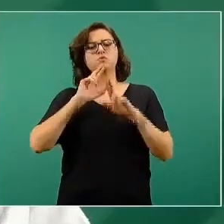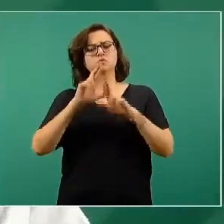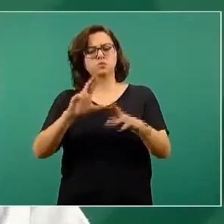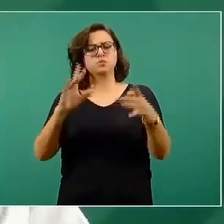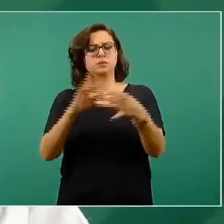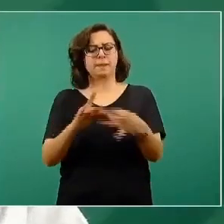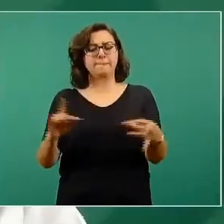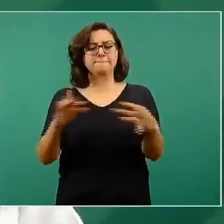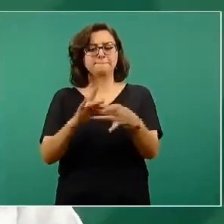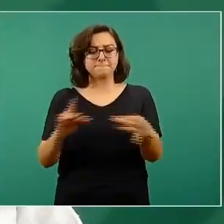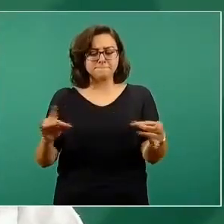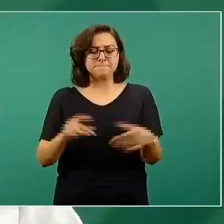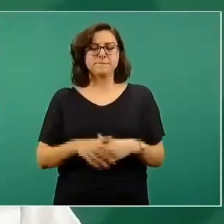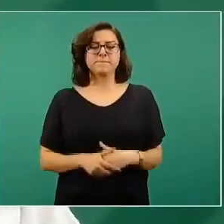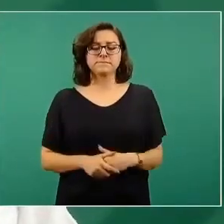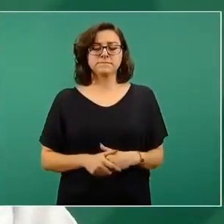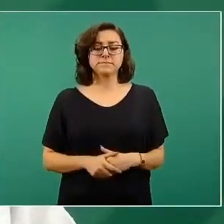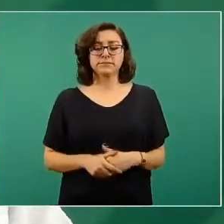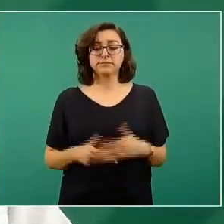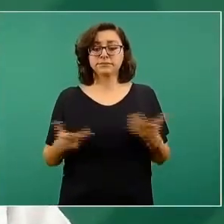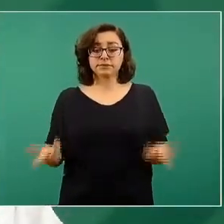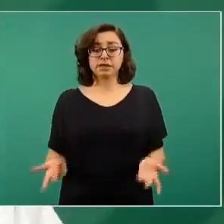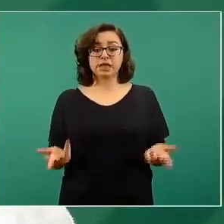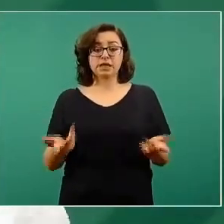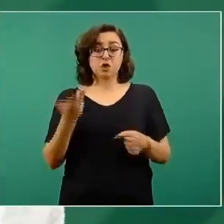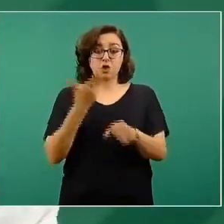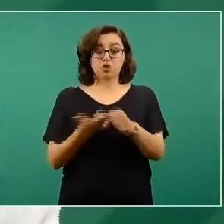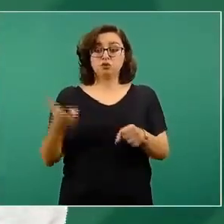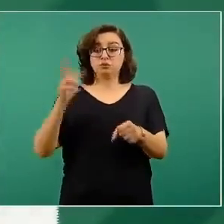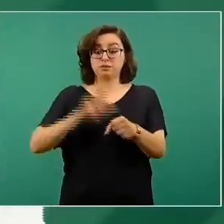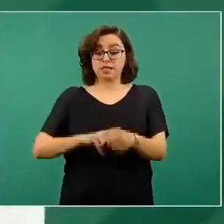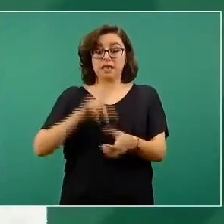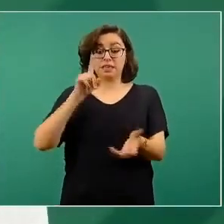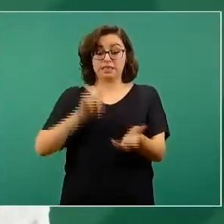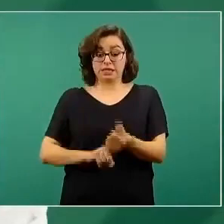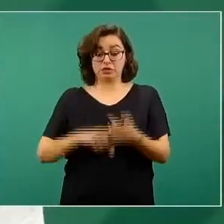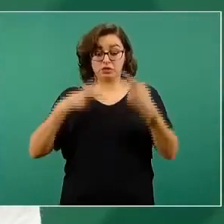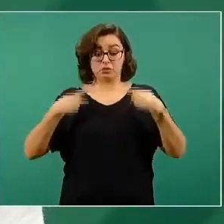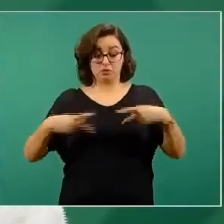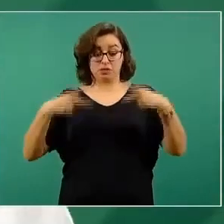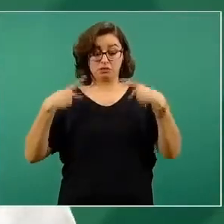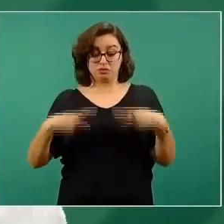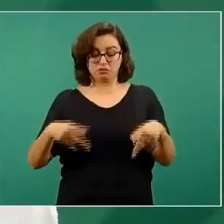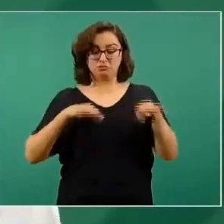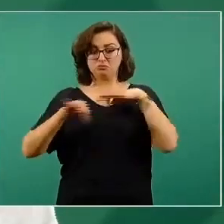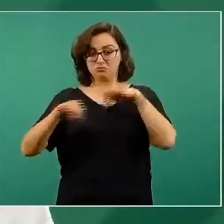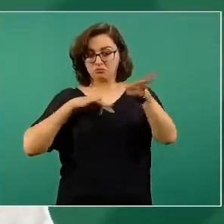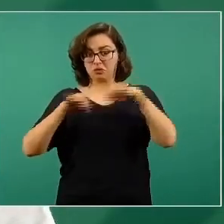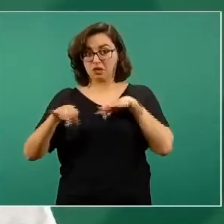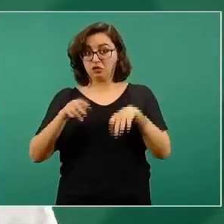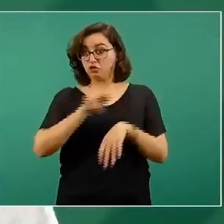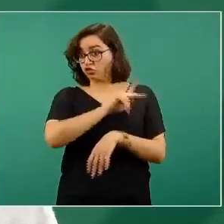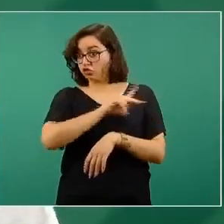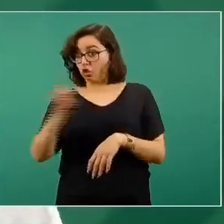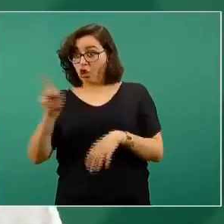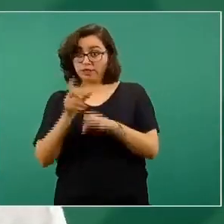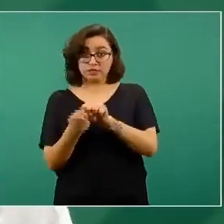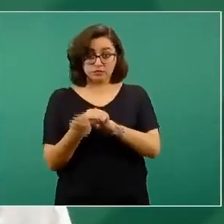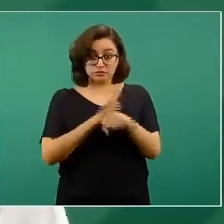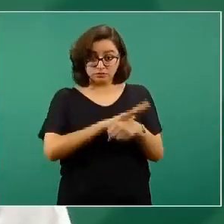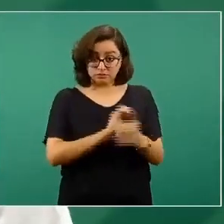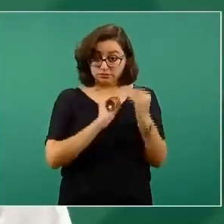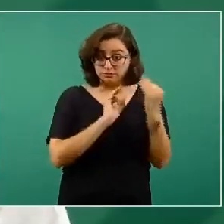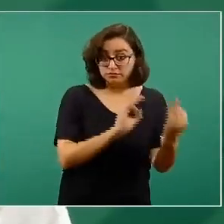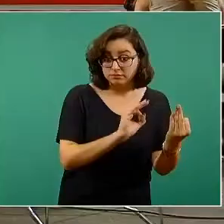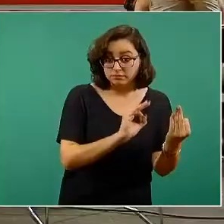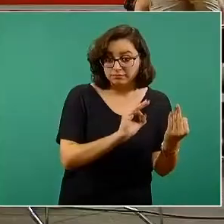Cada persona que trabaja en el sistema de salud tiene una proximidad con la experiencia COVID. Hemos destacado el hecho de